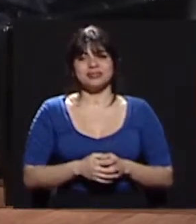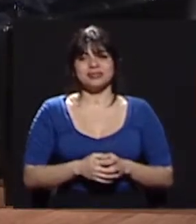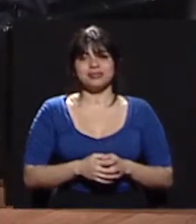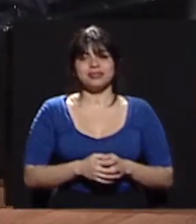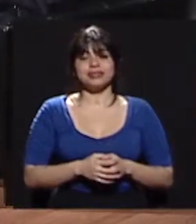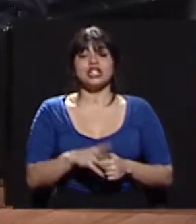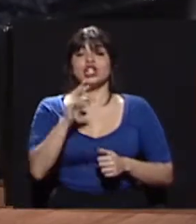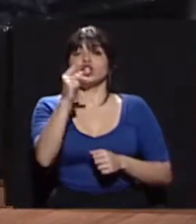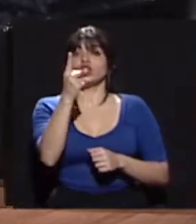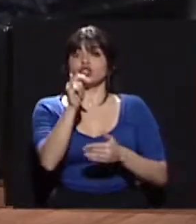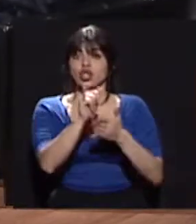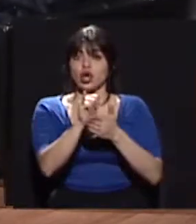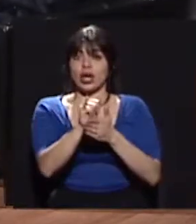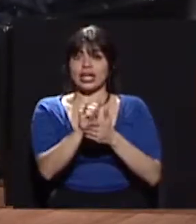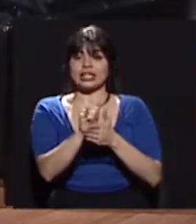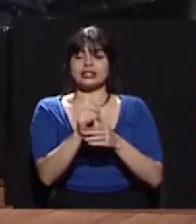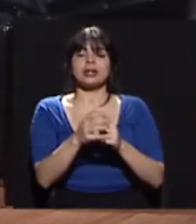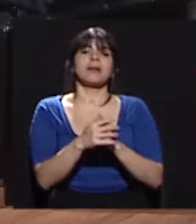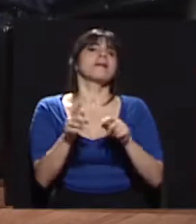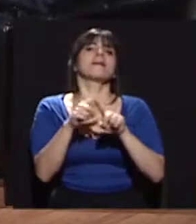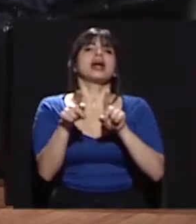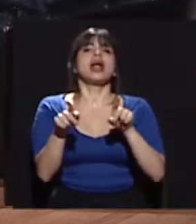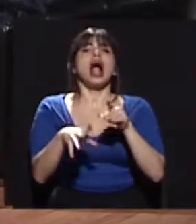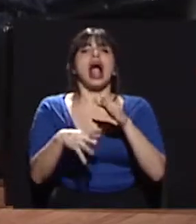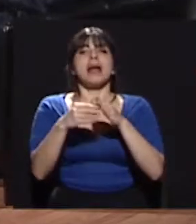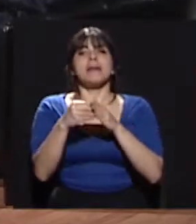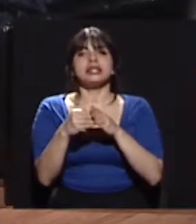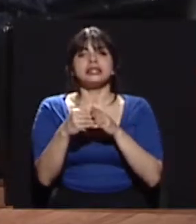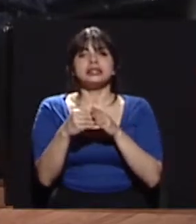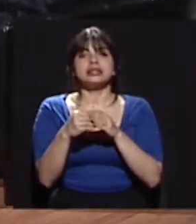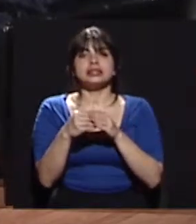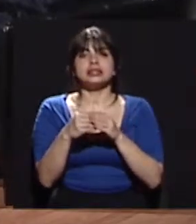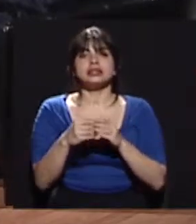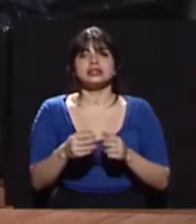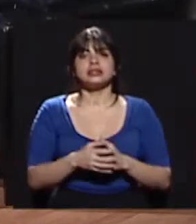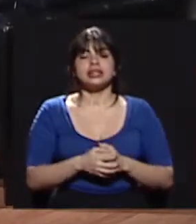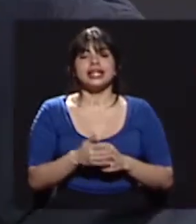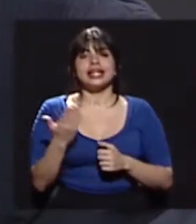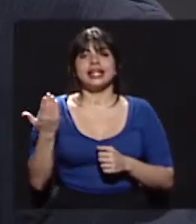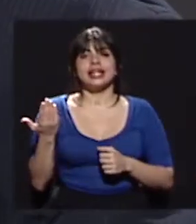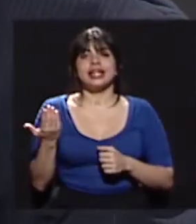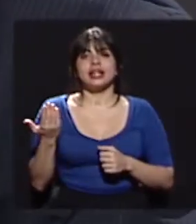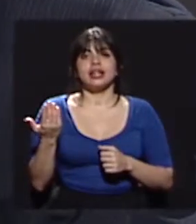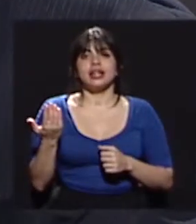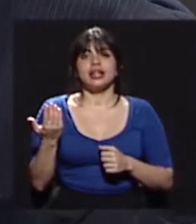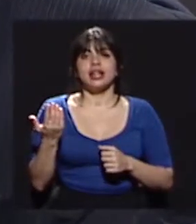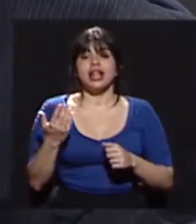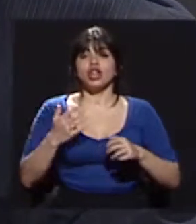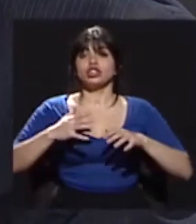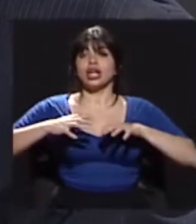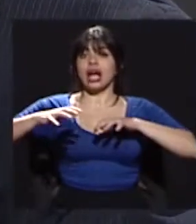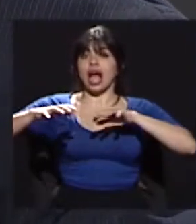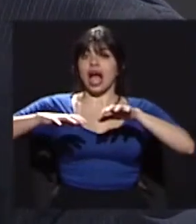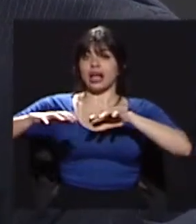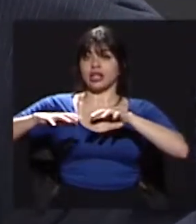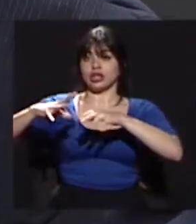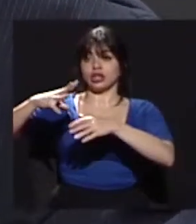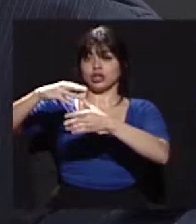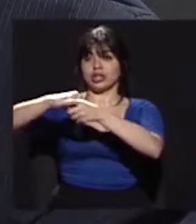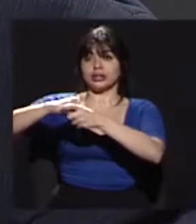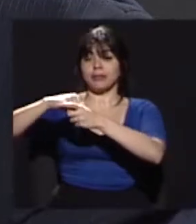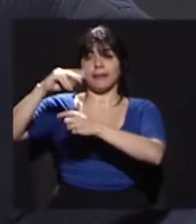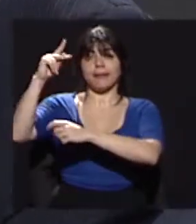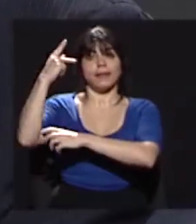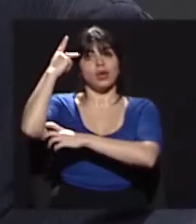no sólo eso sino además sino además que los actores políticos